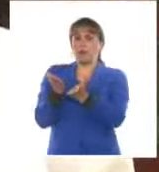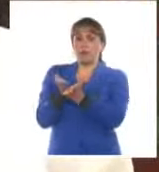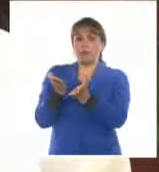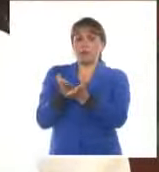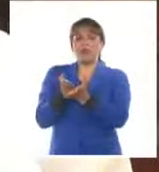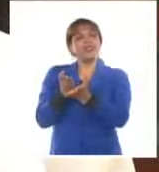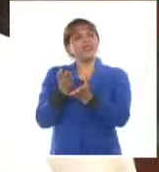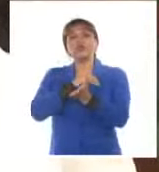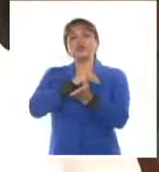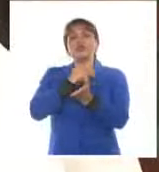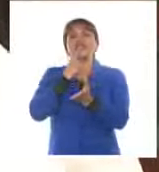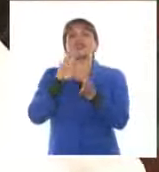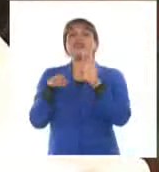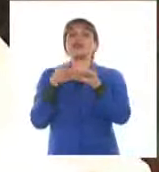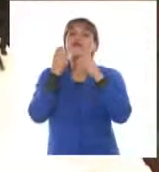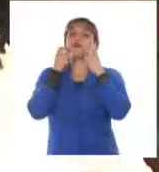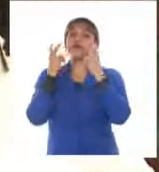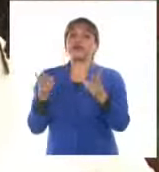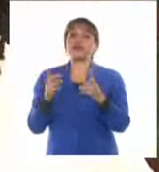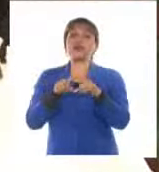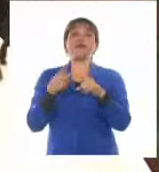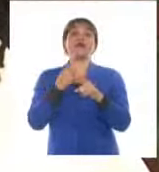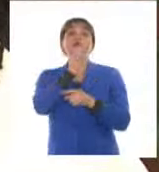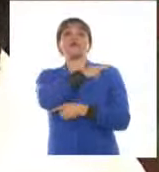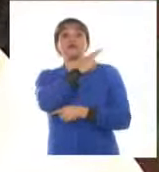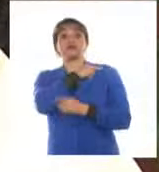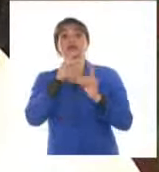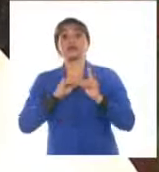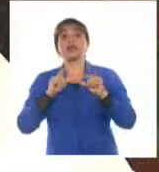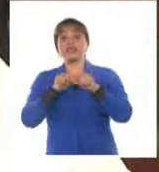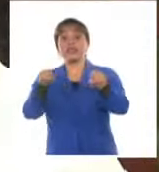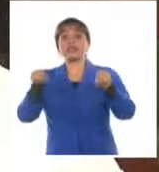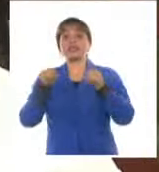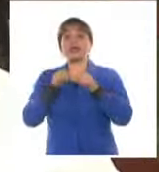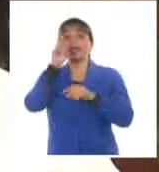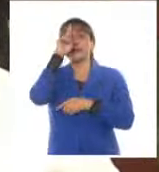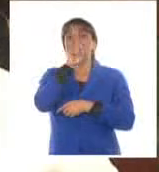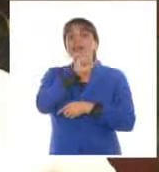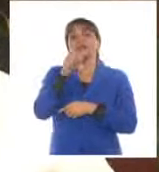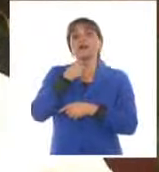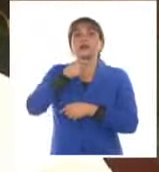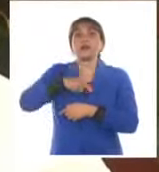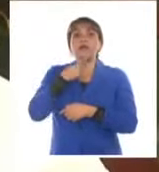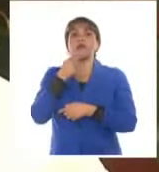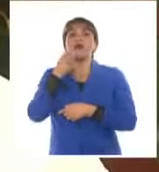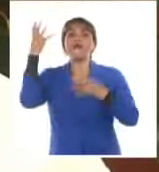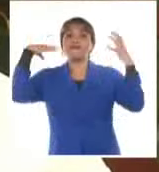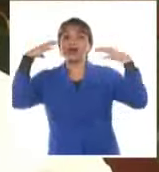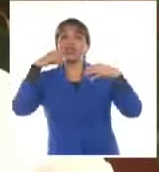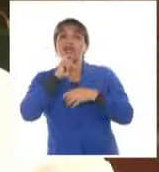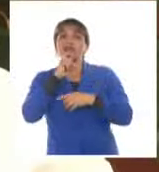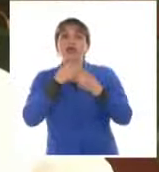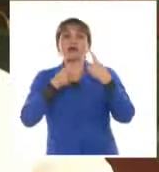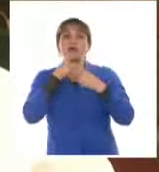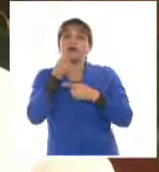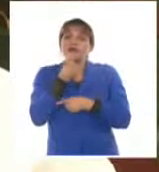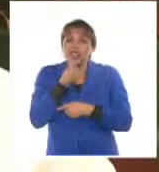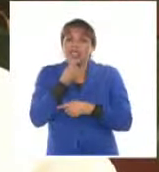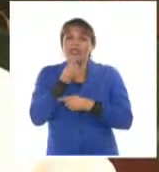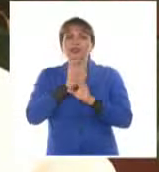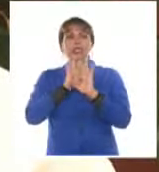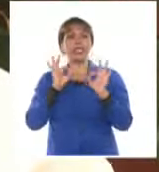que salvo muchas vidas, porque yo fui jefa de salas de medicina, donde se había que bañar a aquellos abuelitos y tenerlos lindos